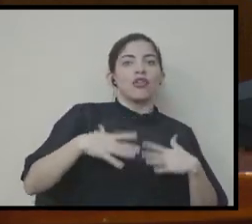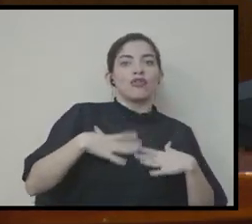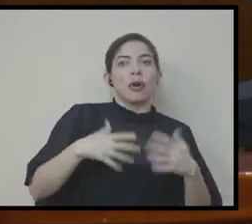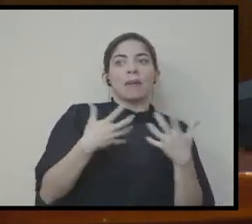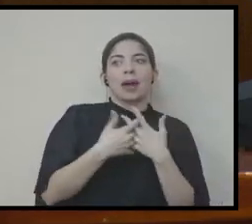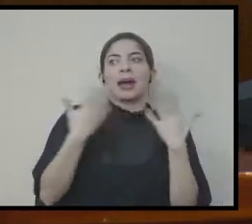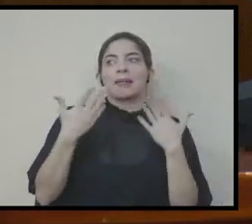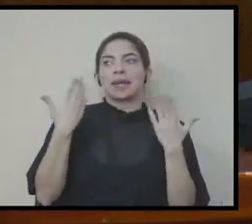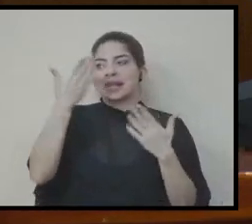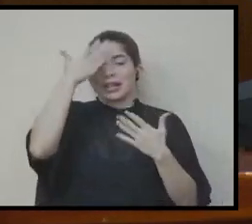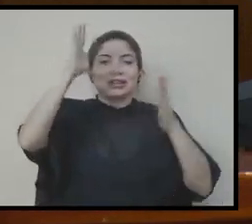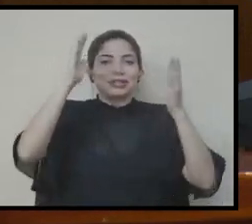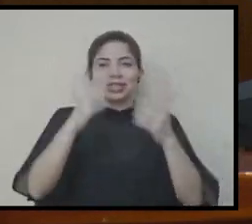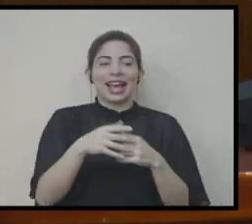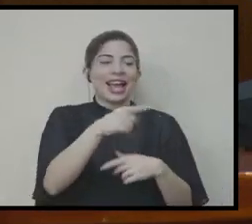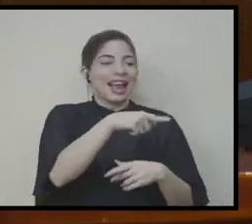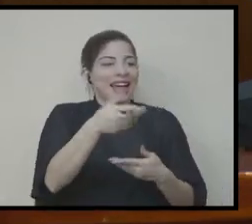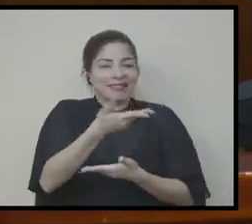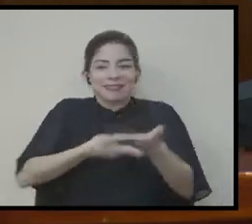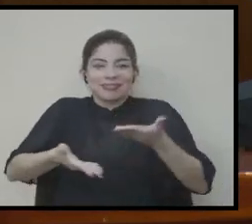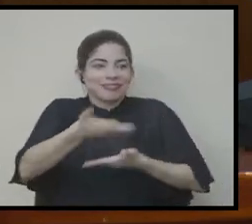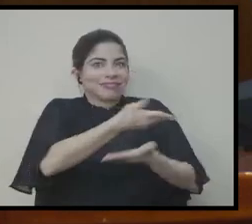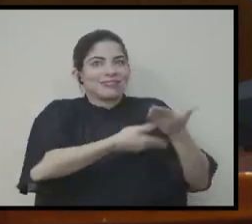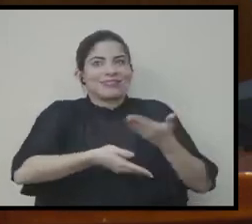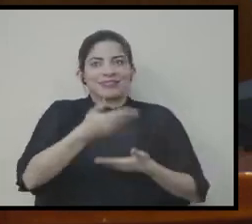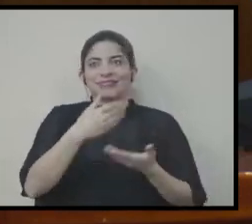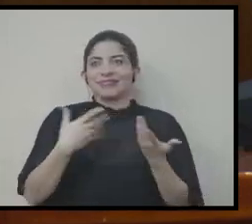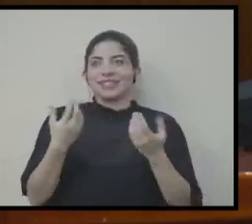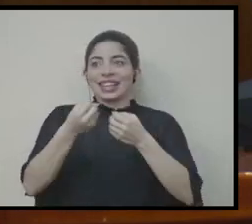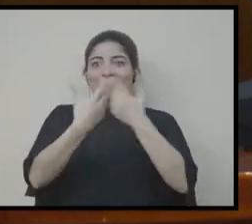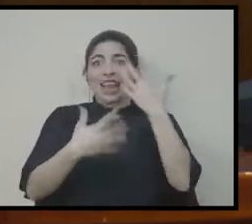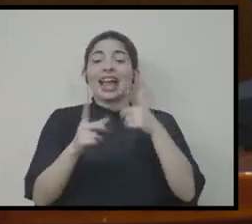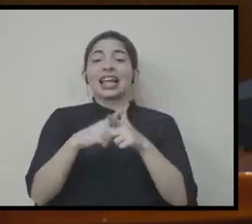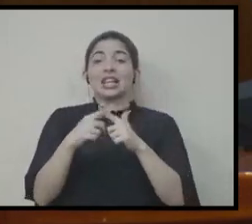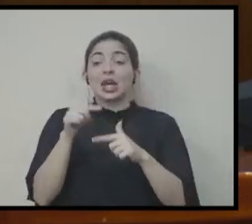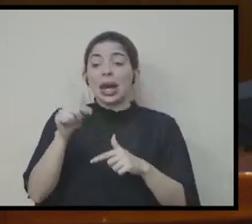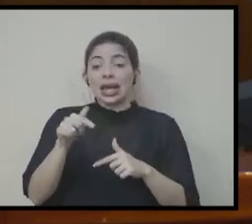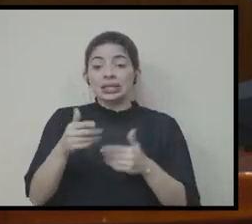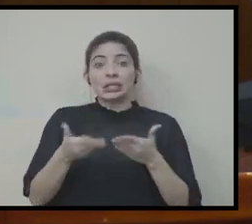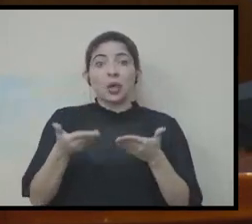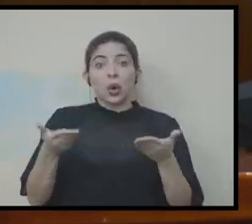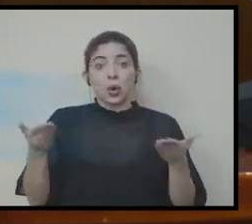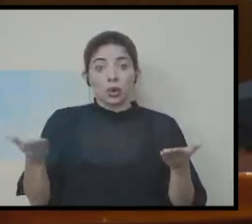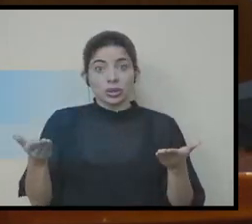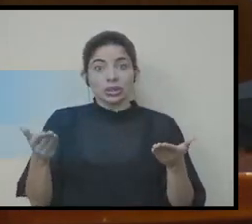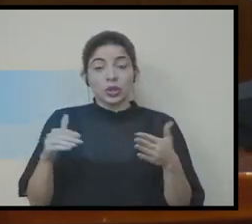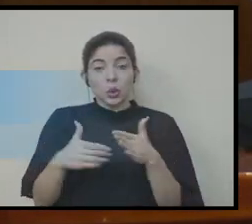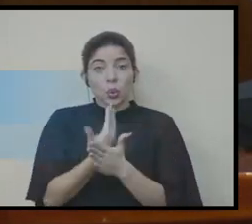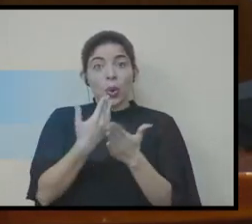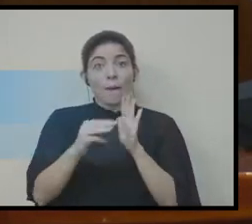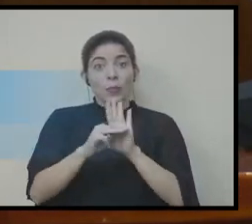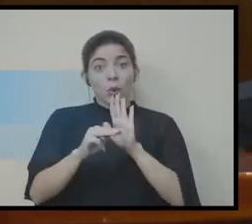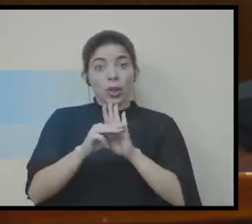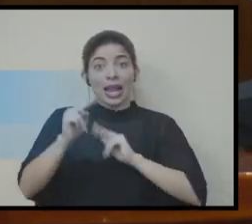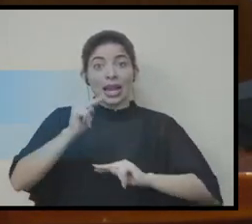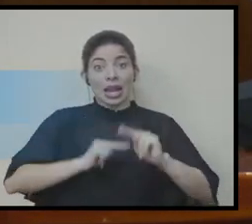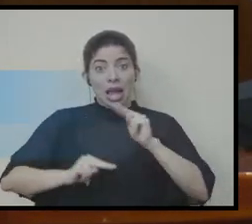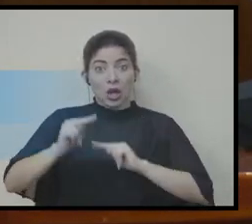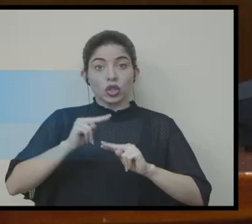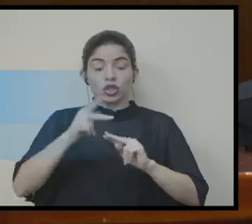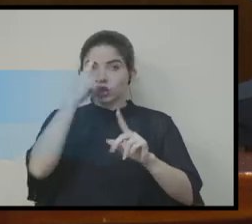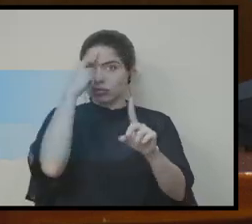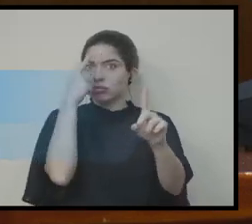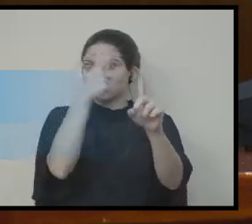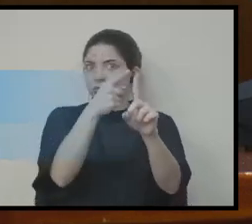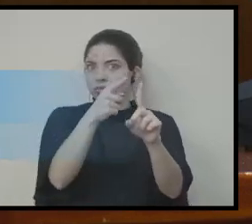sostenible, supongo yo, ¿verdad? Y etcétera, etcétera. Entonces, este tipo de cosas, estos nuevos modelos de negocio apuestan a